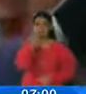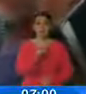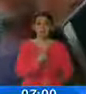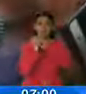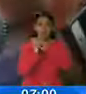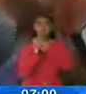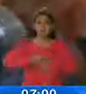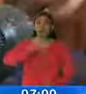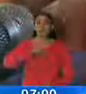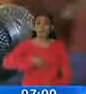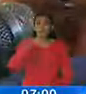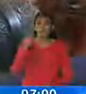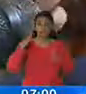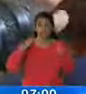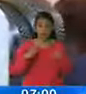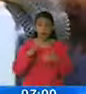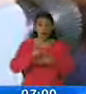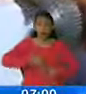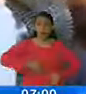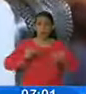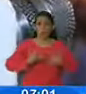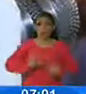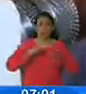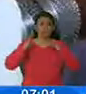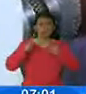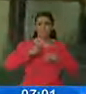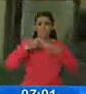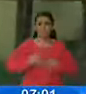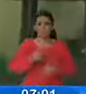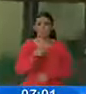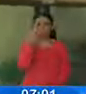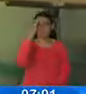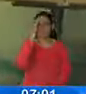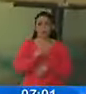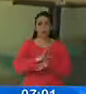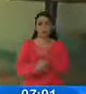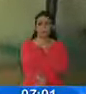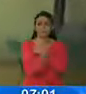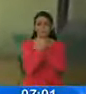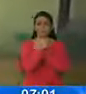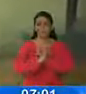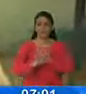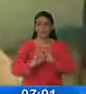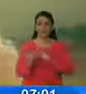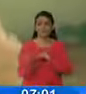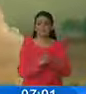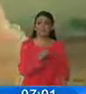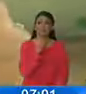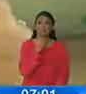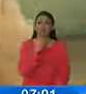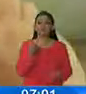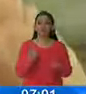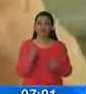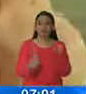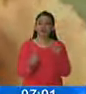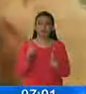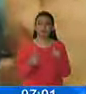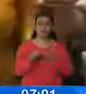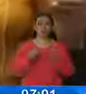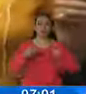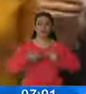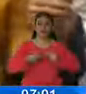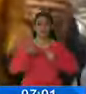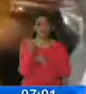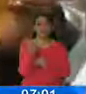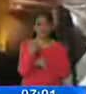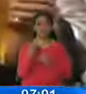mi deber con el país, yo sé que el país no me va a dejar. Dalo Bucaram, candidato por Fuerza Ecuador, ejerció su deber cívico junto a su